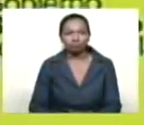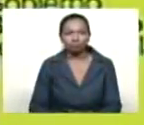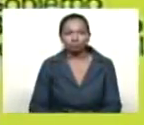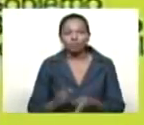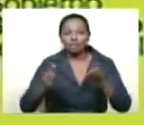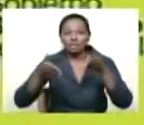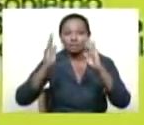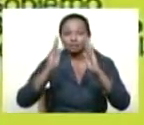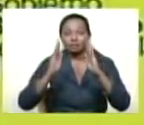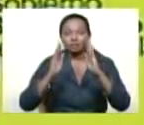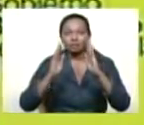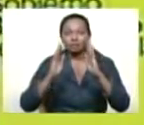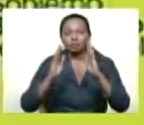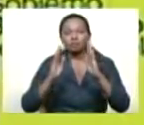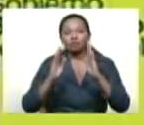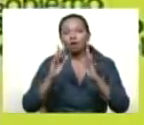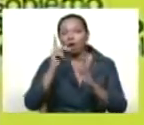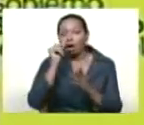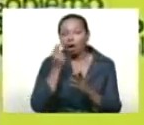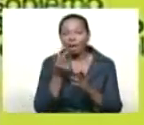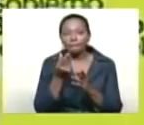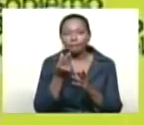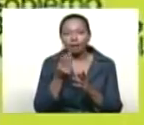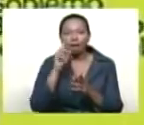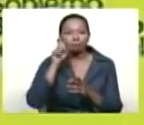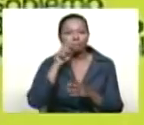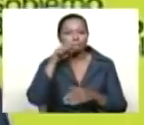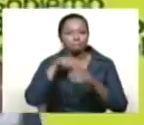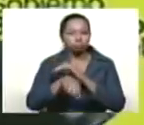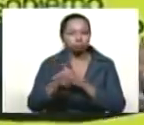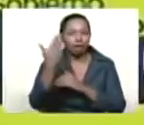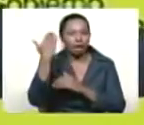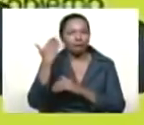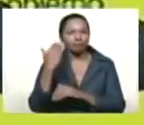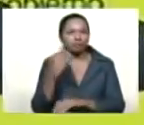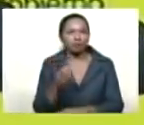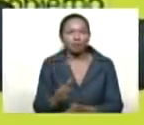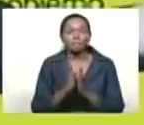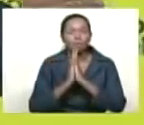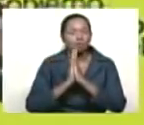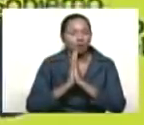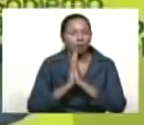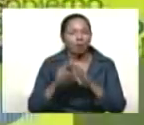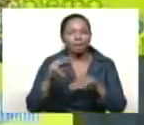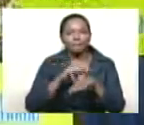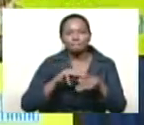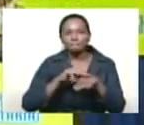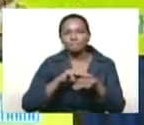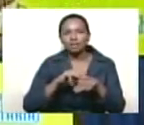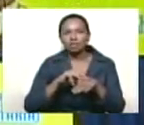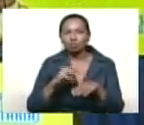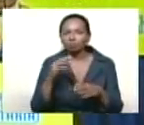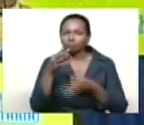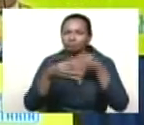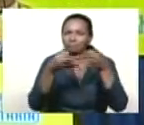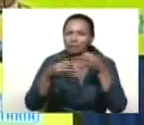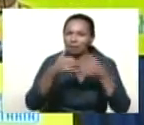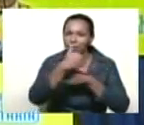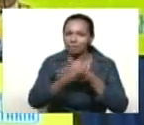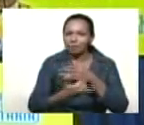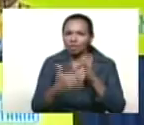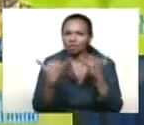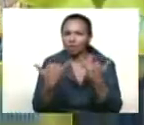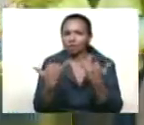edificio patrimonial antigua sede de la Maternidad Concepción Palacio. Por favor, ministro, explícame un poco más este proyecto que me